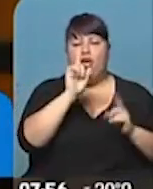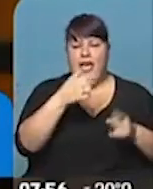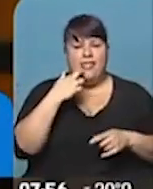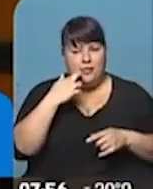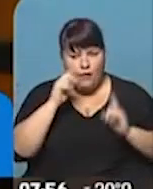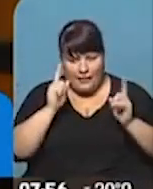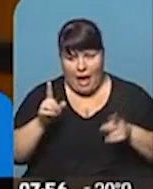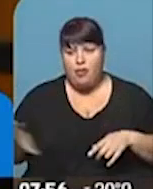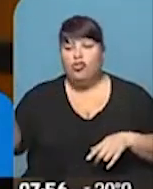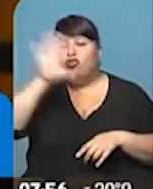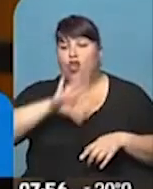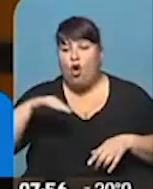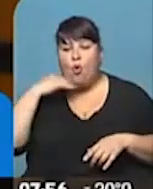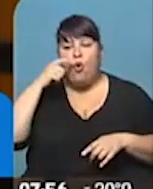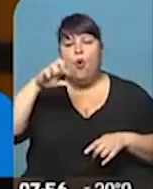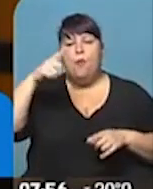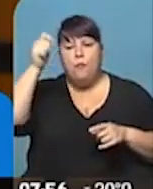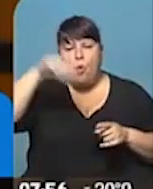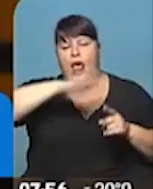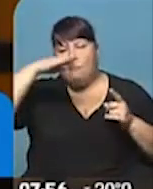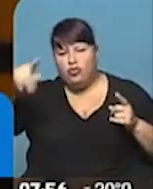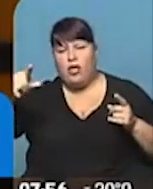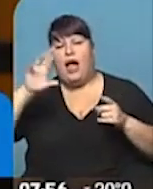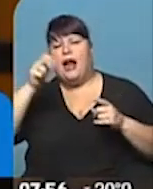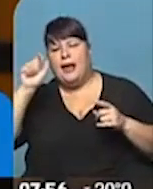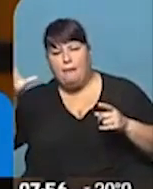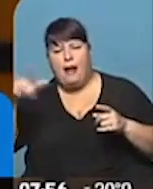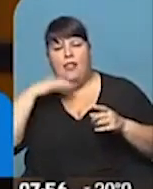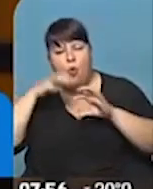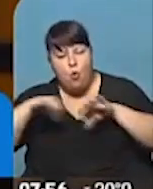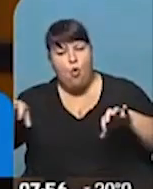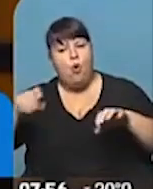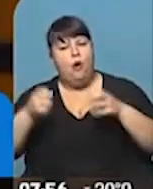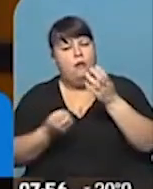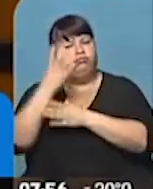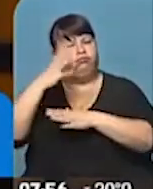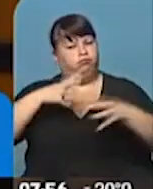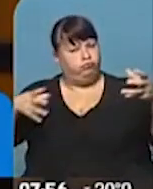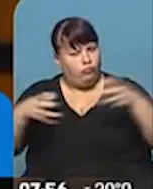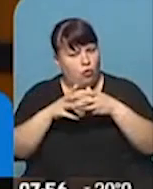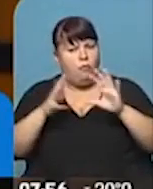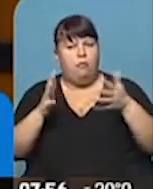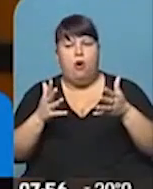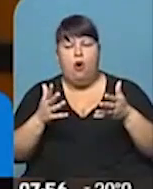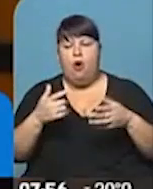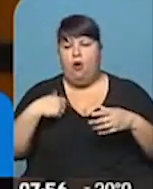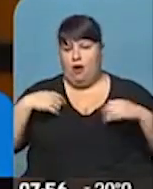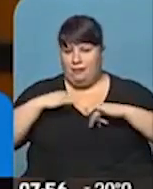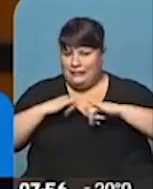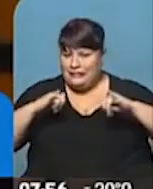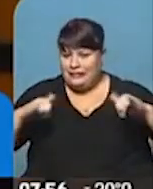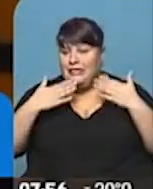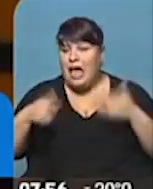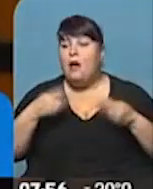19%, sino que en toda la provincia, desde La Puna, La Quebrada, El Ramal, Jujeño, se ha creado un gran movimiento alrededor de nuestra campaña, porque